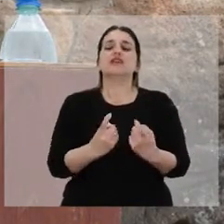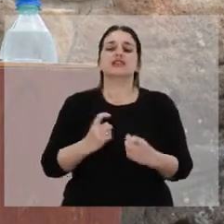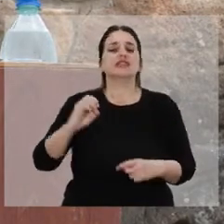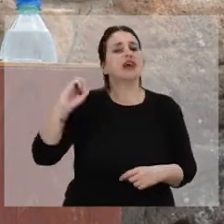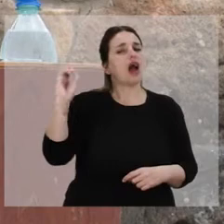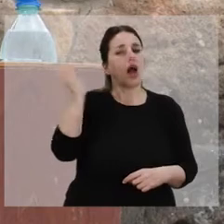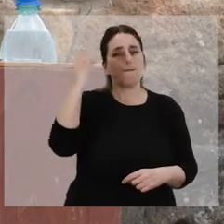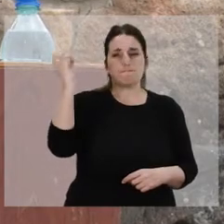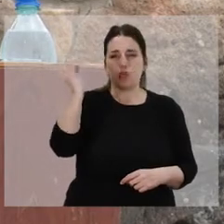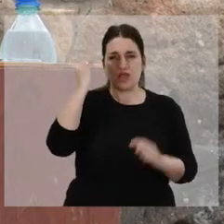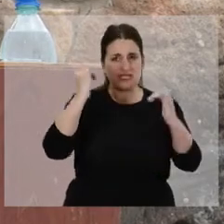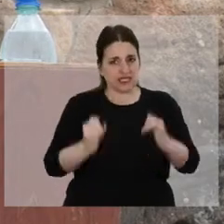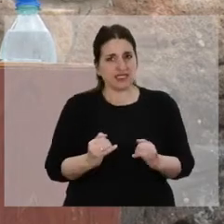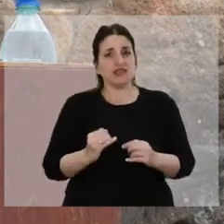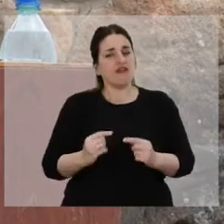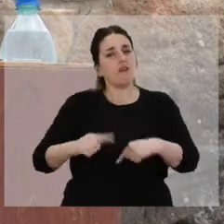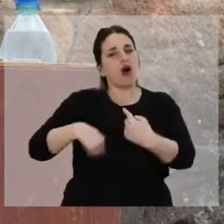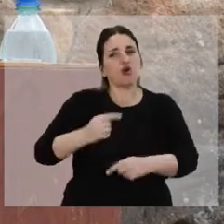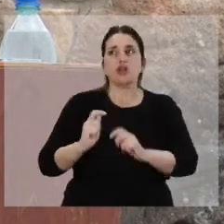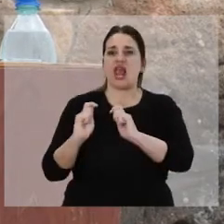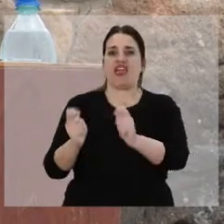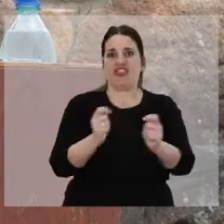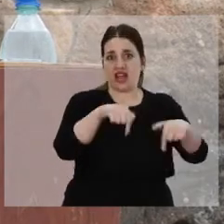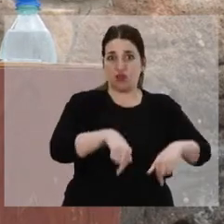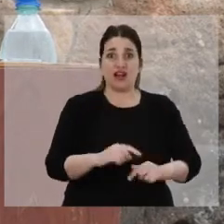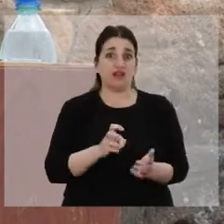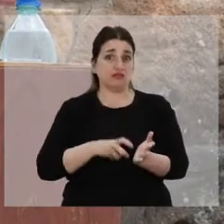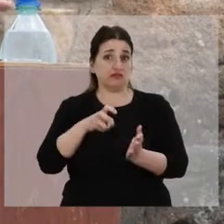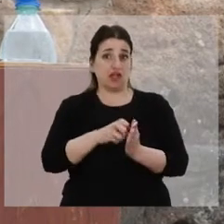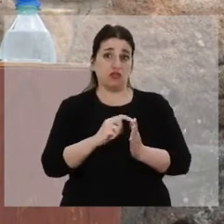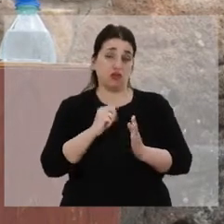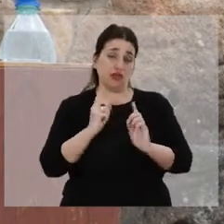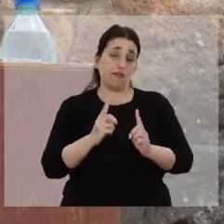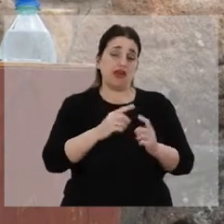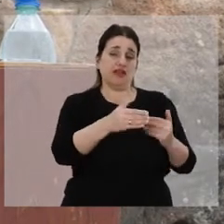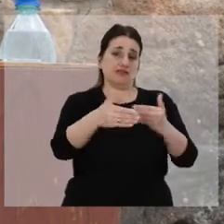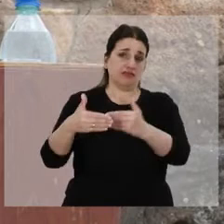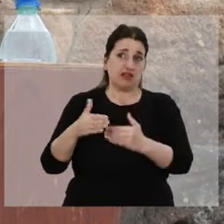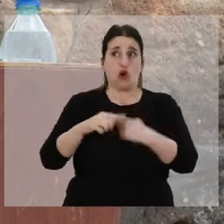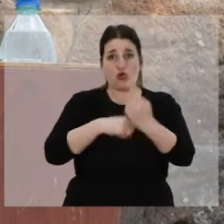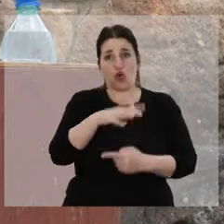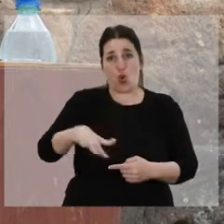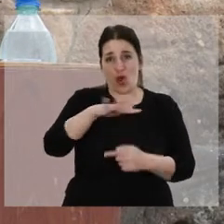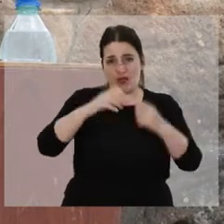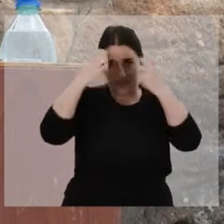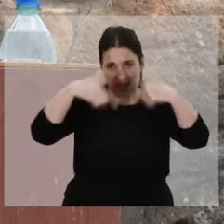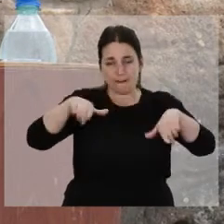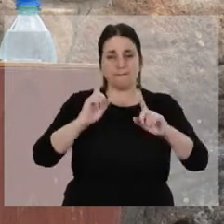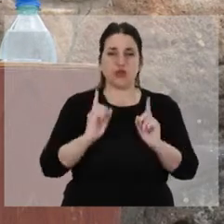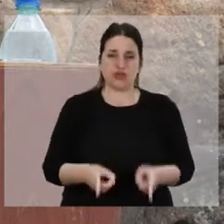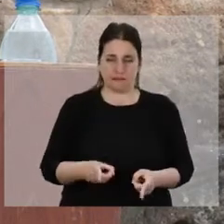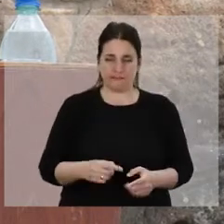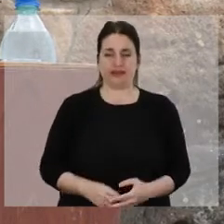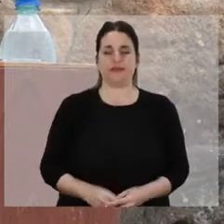con ambulancia a lo largo y ancho de todo el país, que vamos a seguir entregando acá en Salto y en el resto de las zonas rurales de nuestro